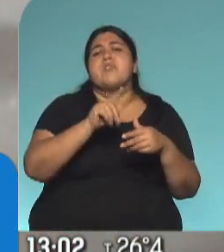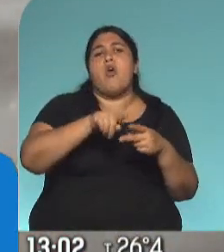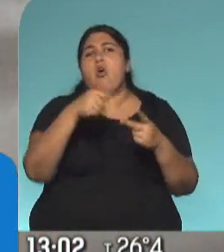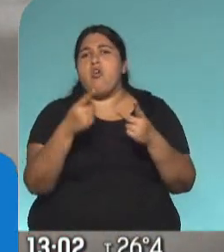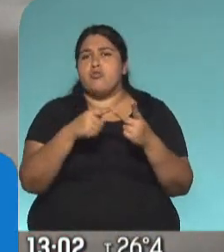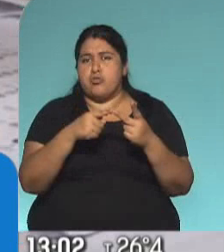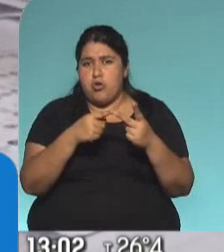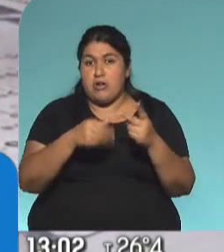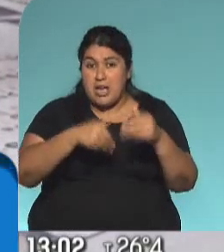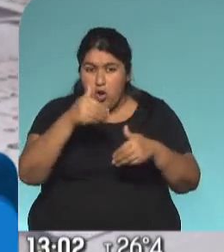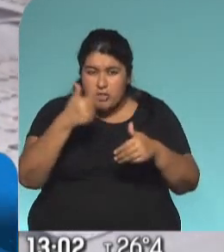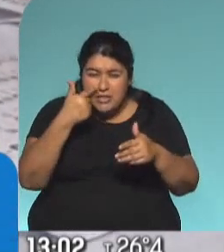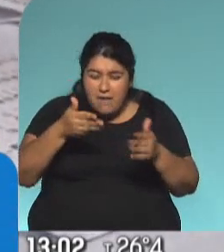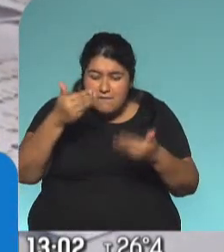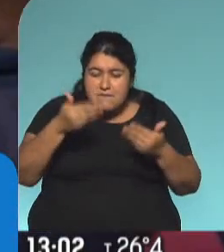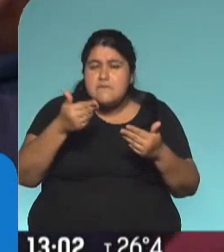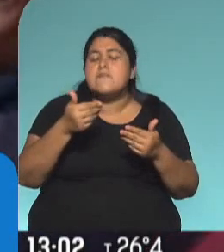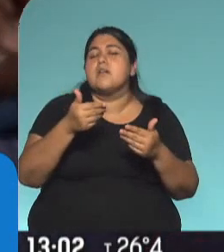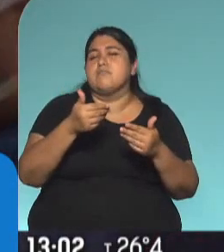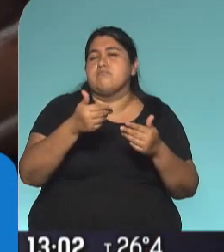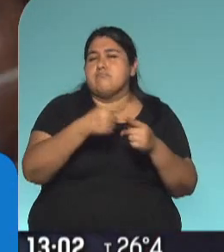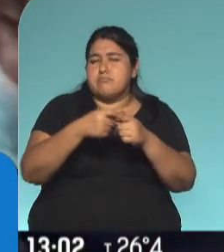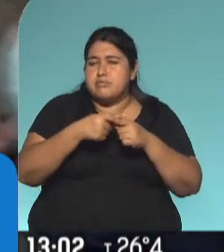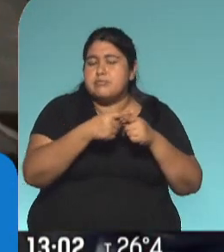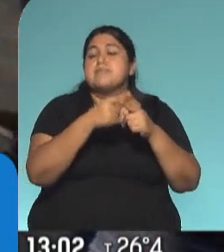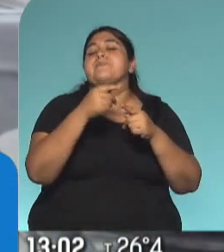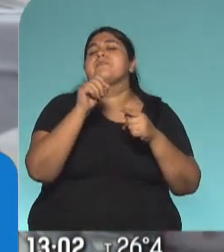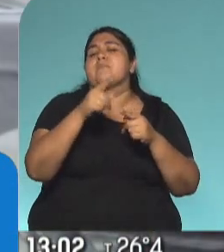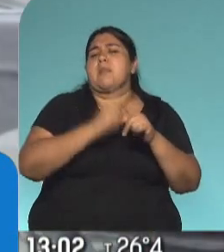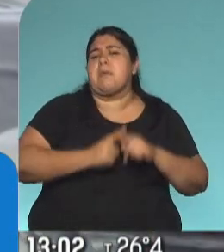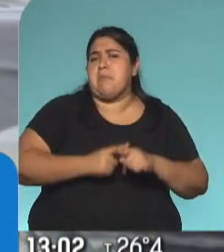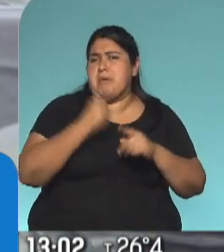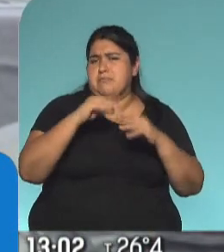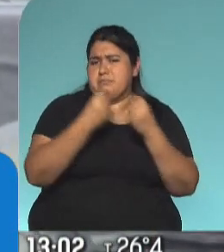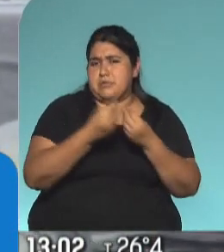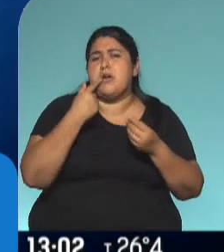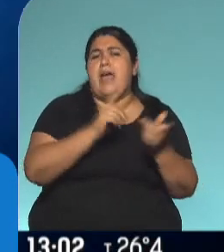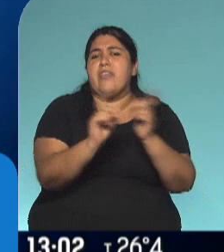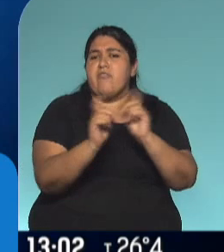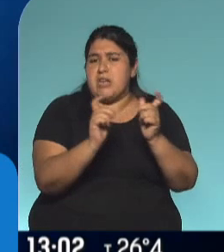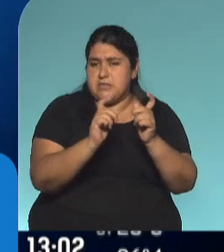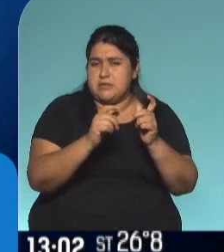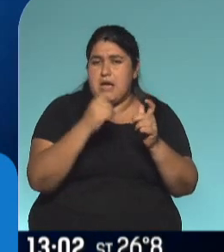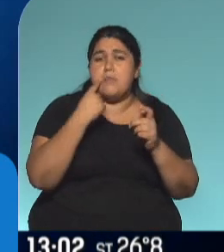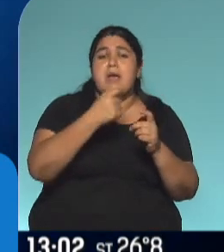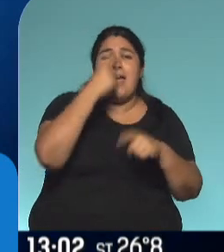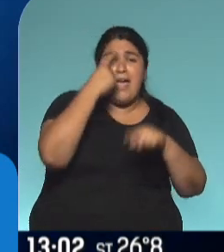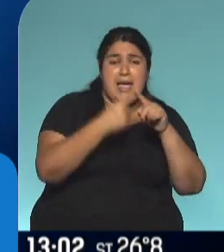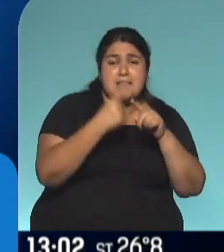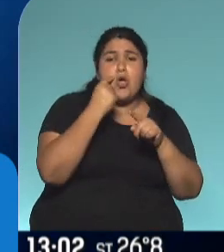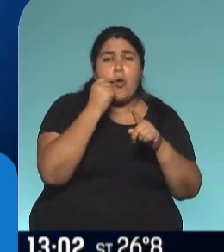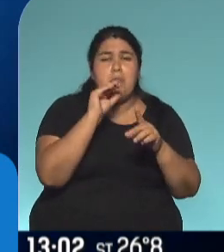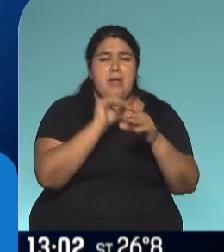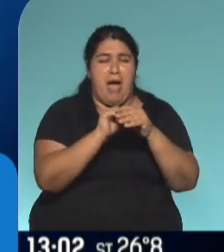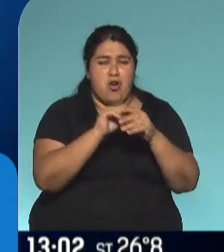ya que el conteo rápido realizado por el Consejo Nacional Electoral arrojó una escasa diferencia de votos entre el ex banquero